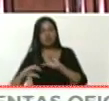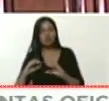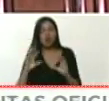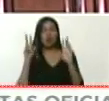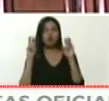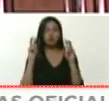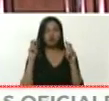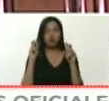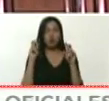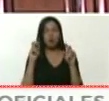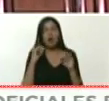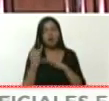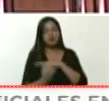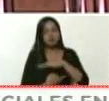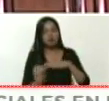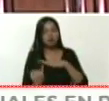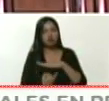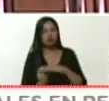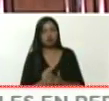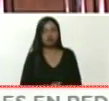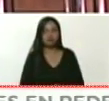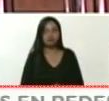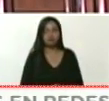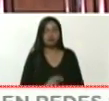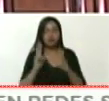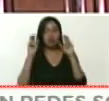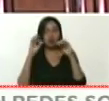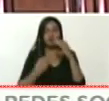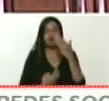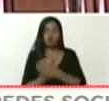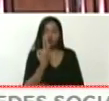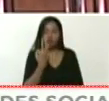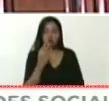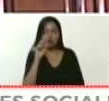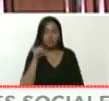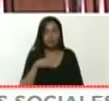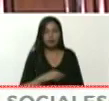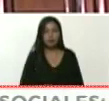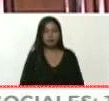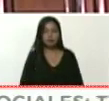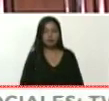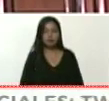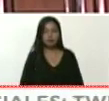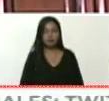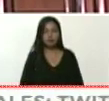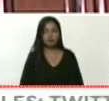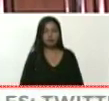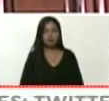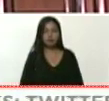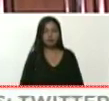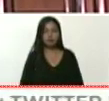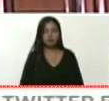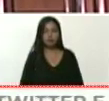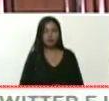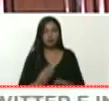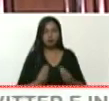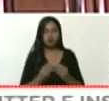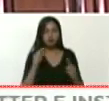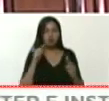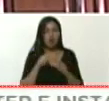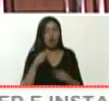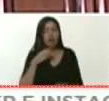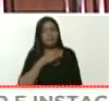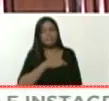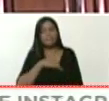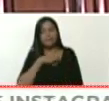nuevo instituto, a esta nueva fundación que lleva la misión